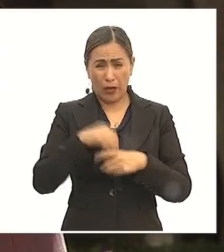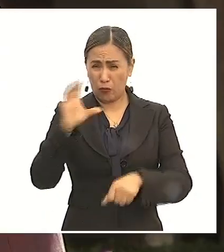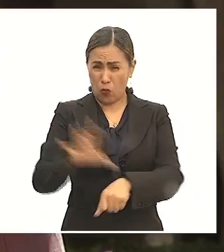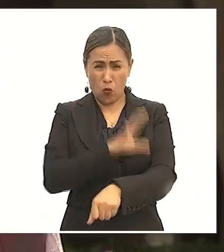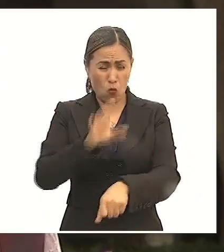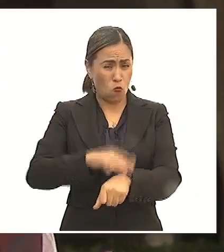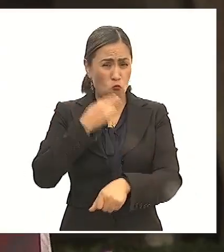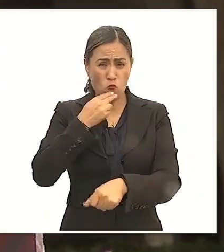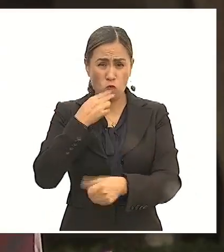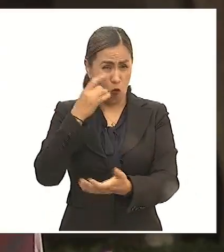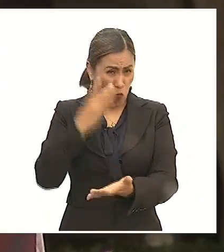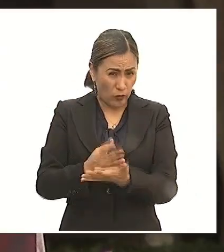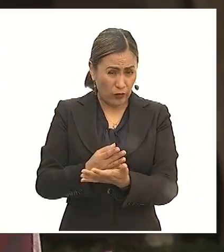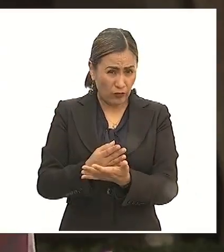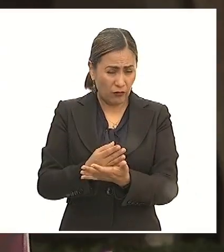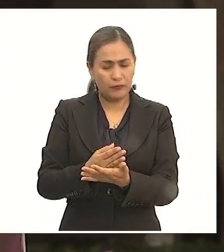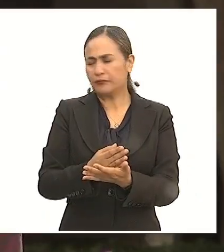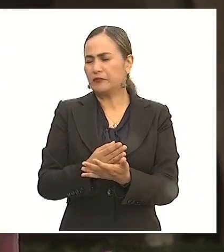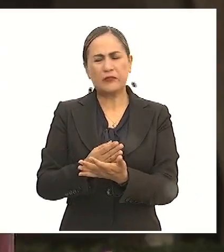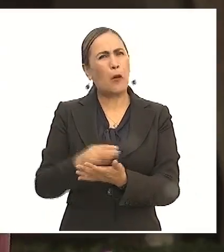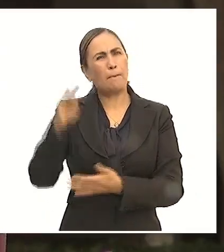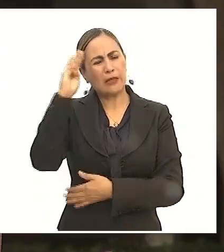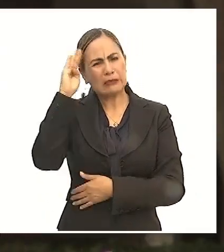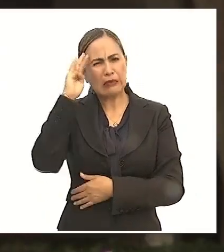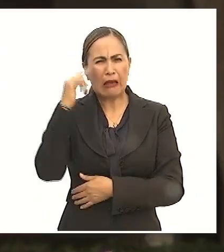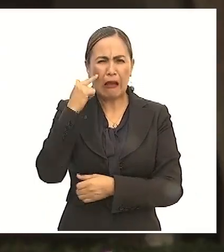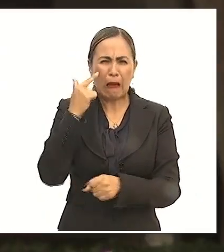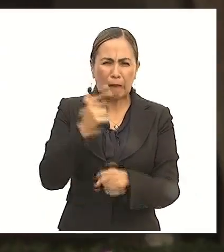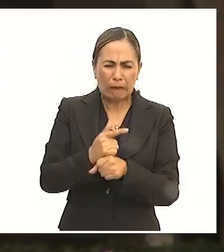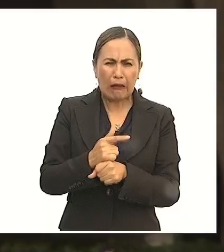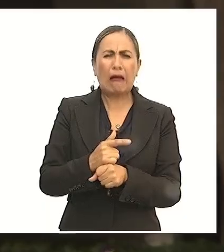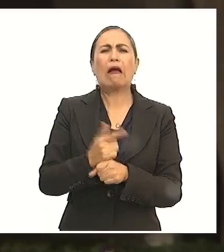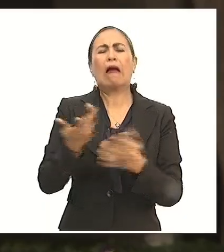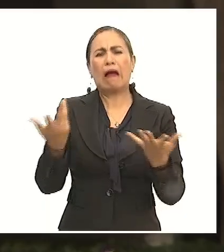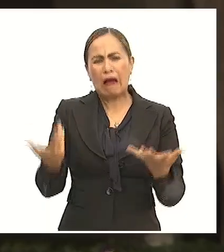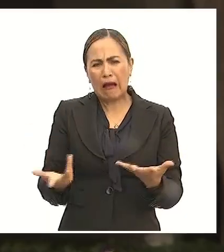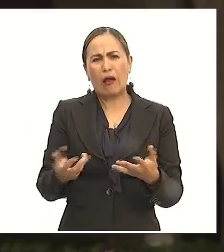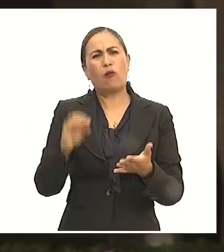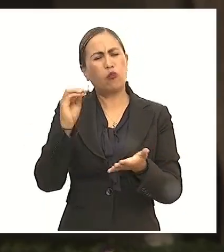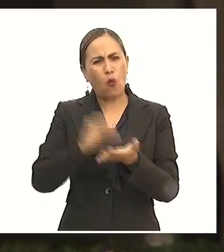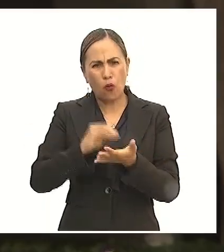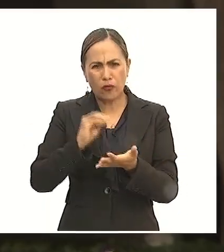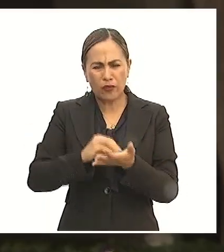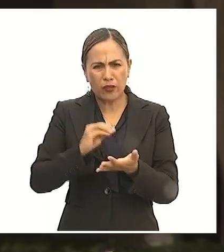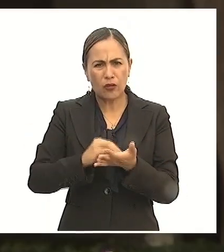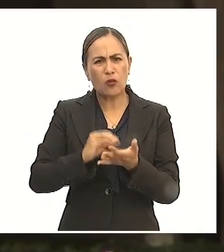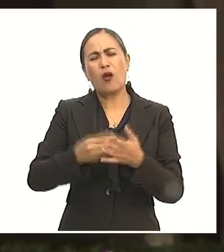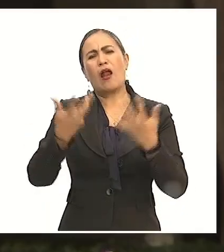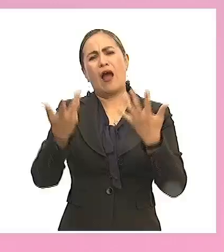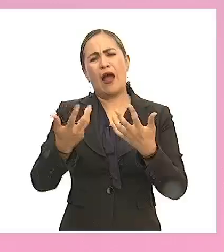para prescindir de los motores de combustión interna,